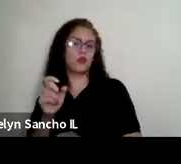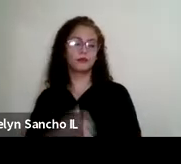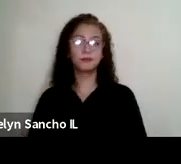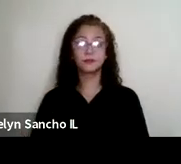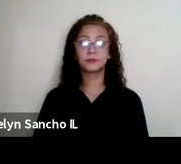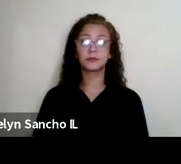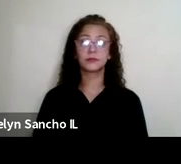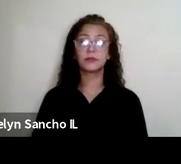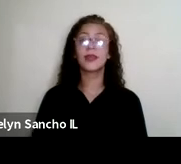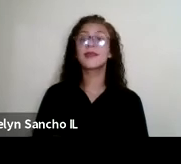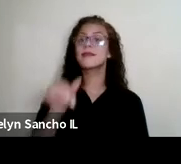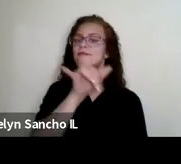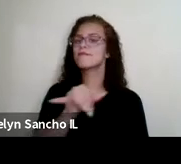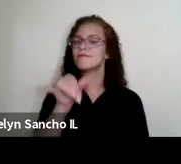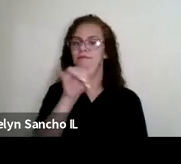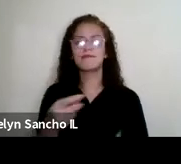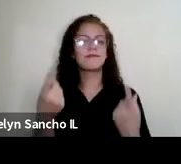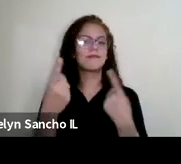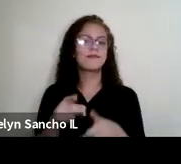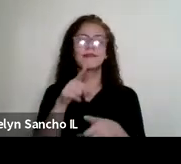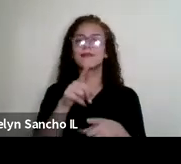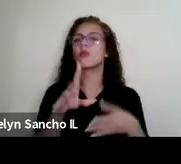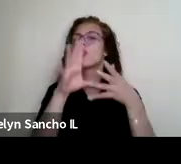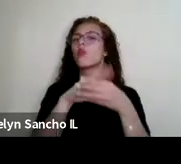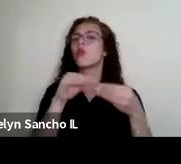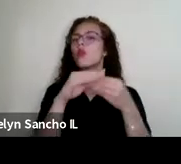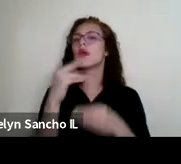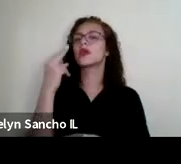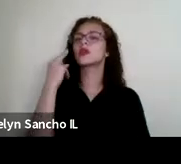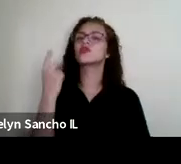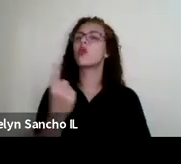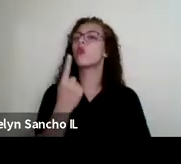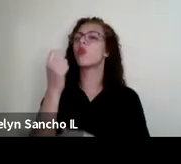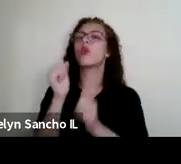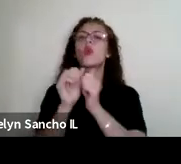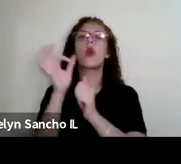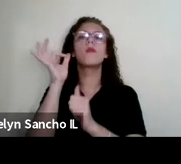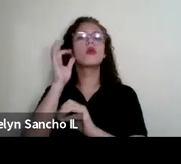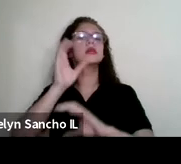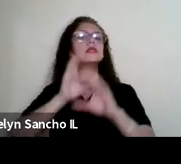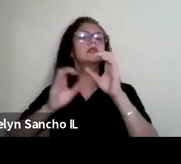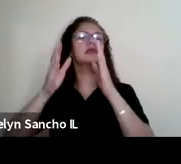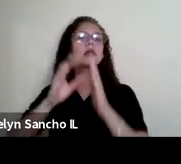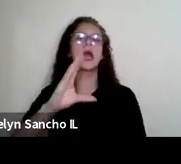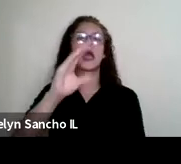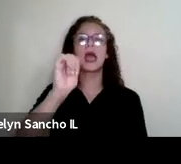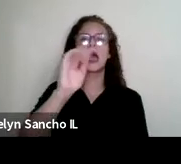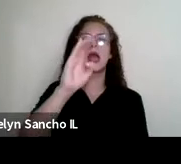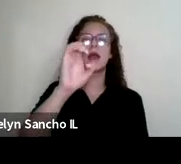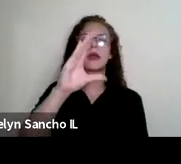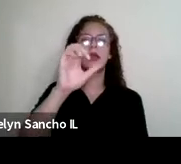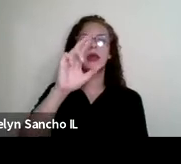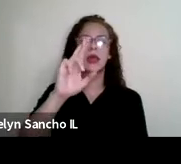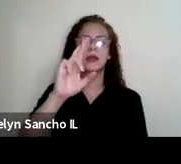Lo mismo nos sucede en esto de contar la historia única con las mujeres científicas cabécares, que han